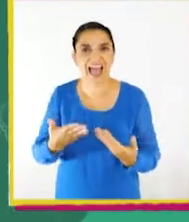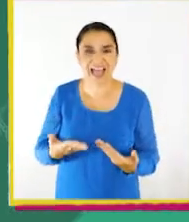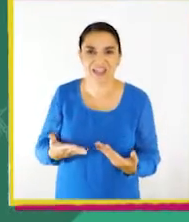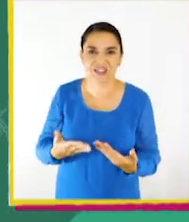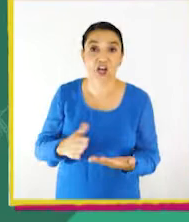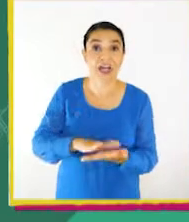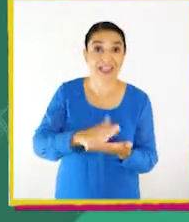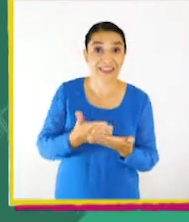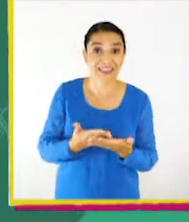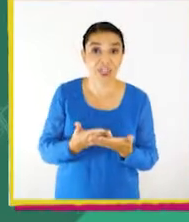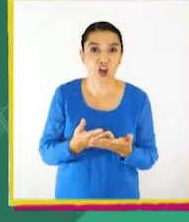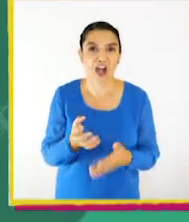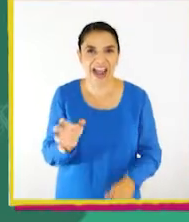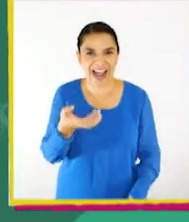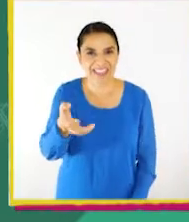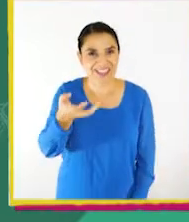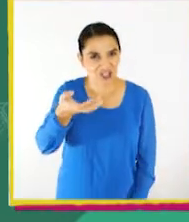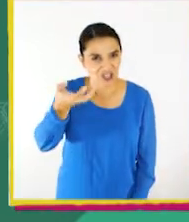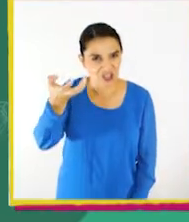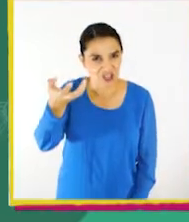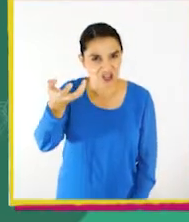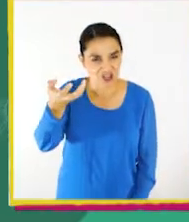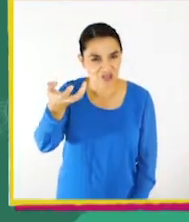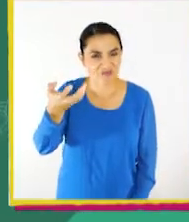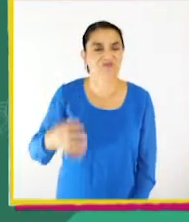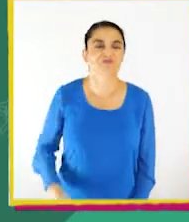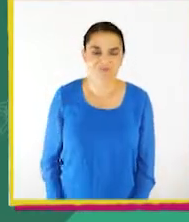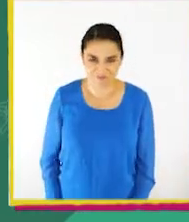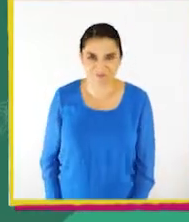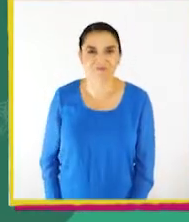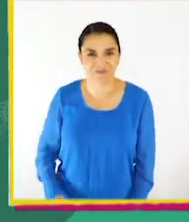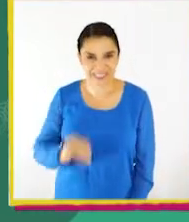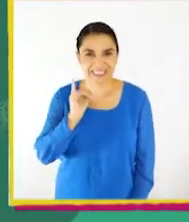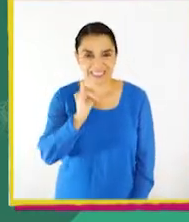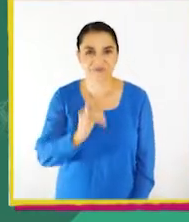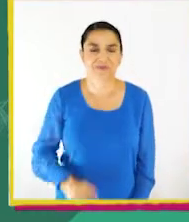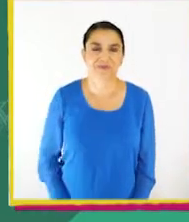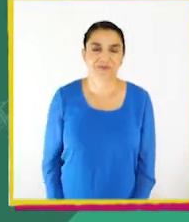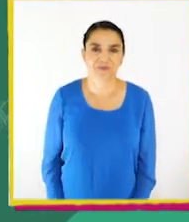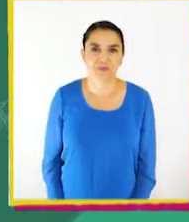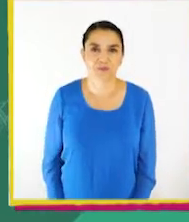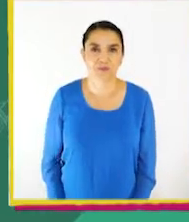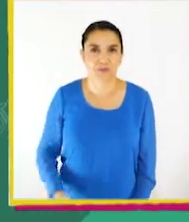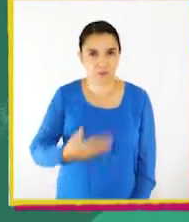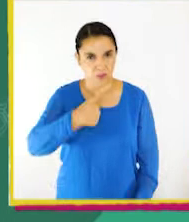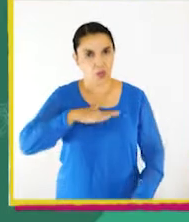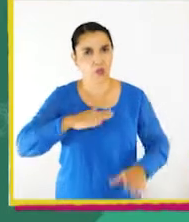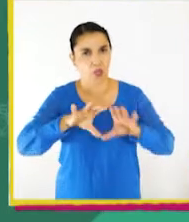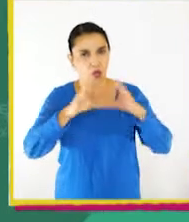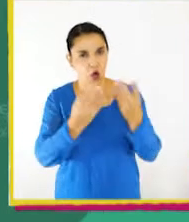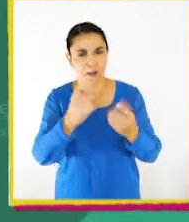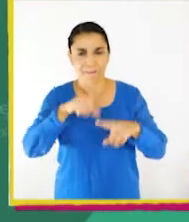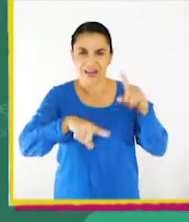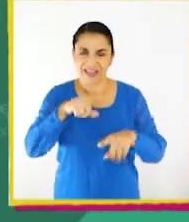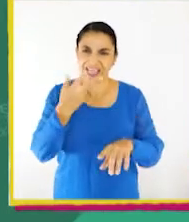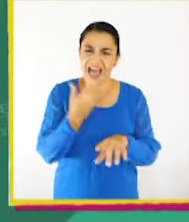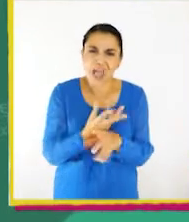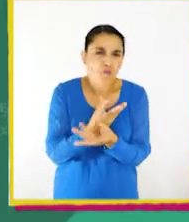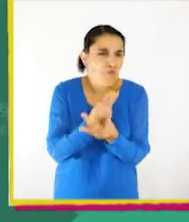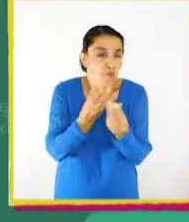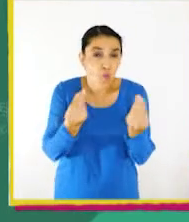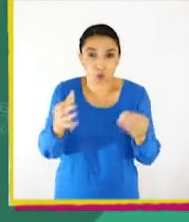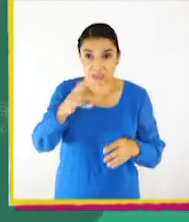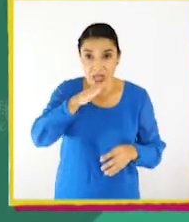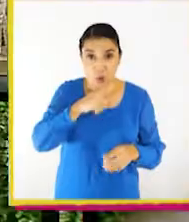¡Exacto! Es el estado gaseoso, en forma de gas. ¡Así es! Si nuestro planeta tiene tanta